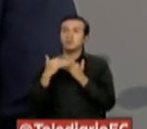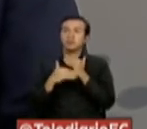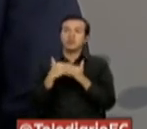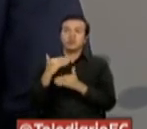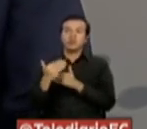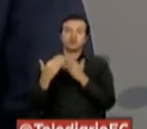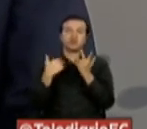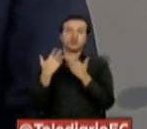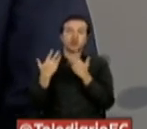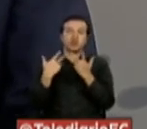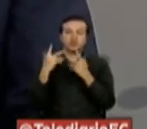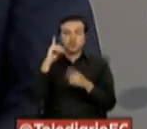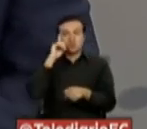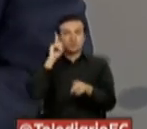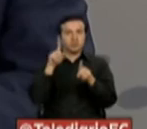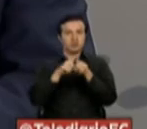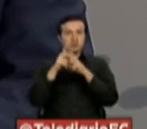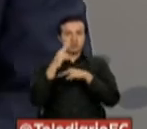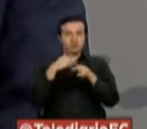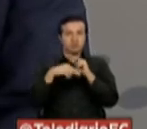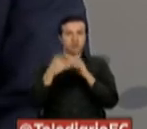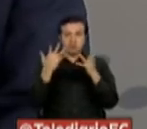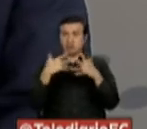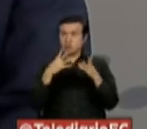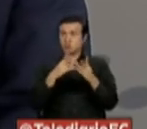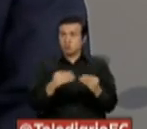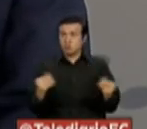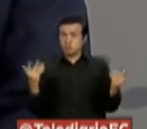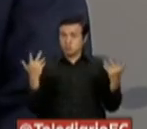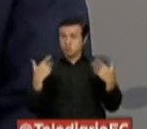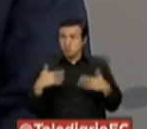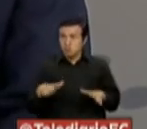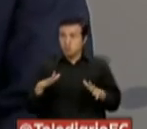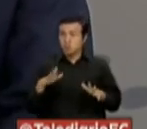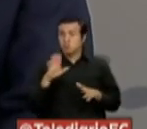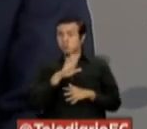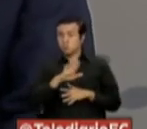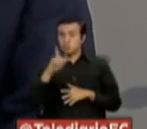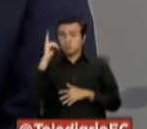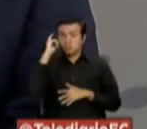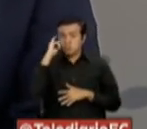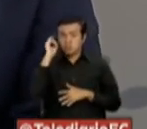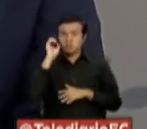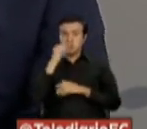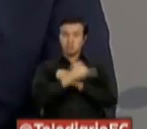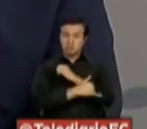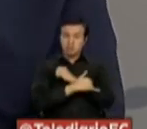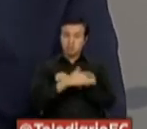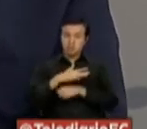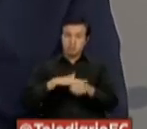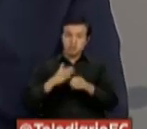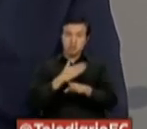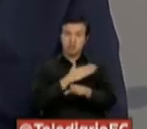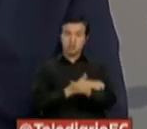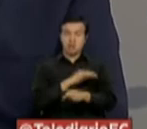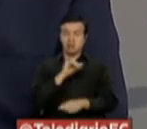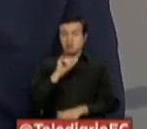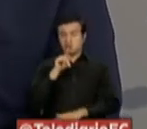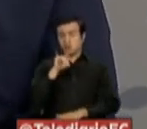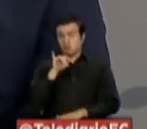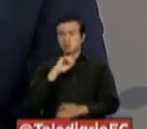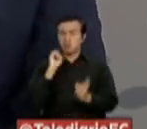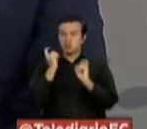procesos de negociación de acuerdos comerciales. ¿Han desaparecido estas controversias? ¿Cree usted que el país, a través del anterior YEPI y